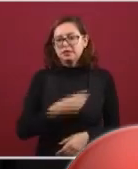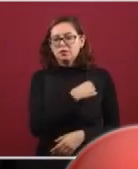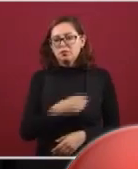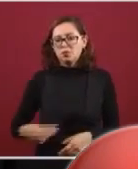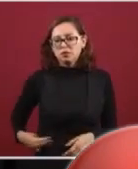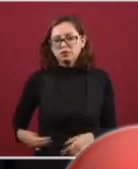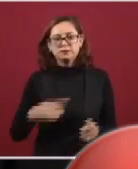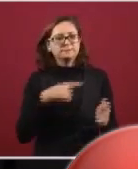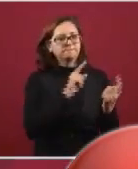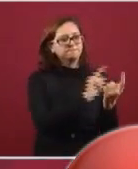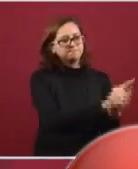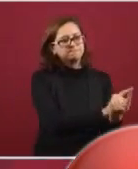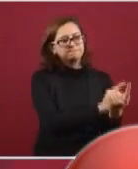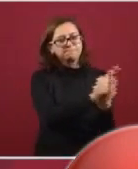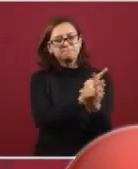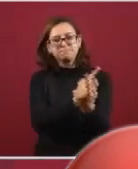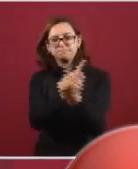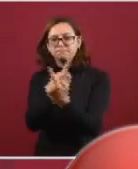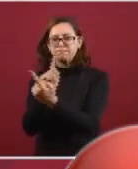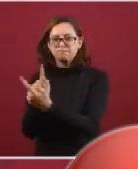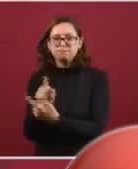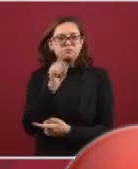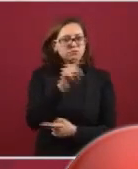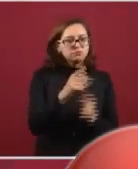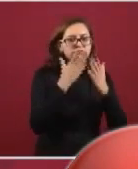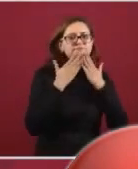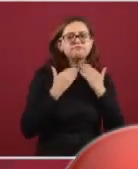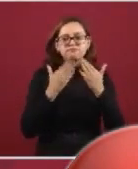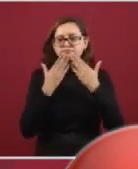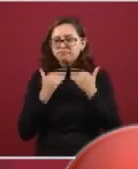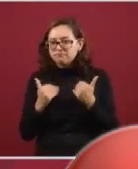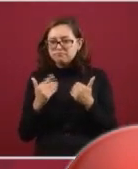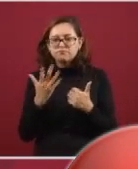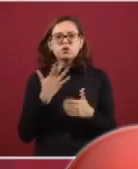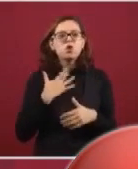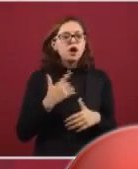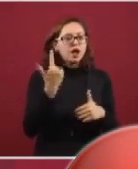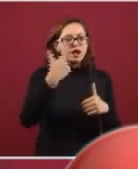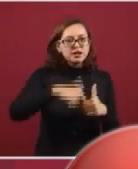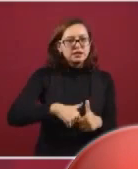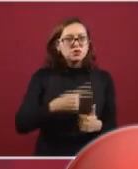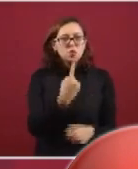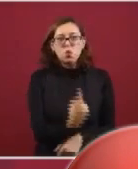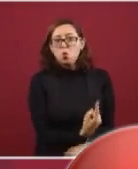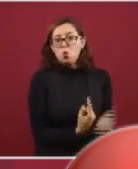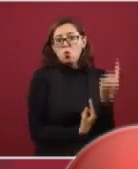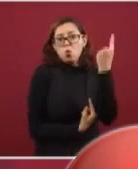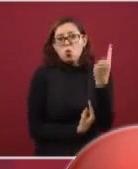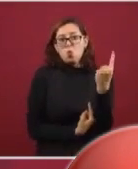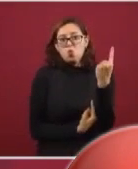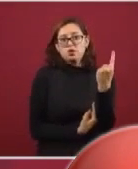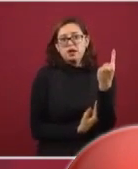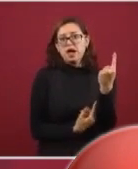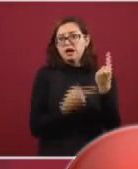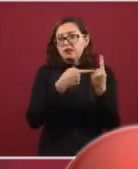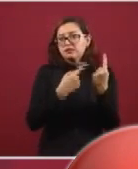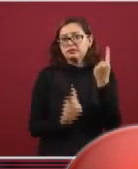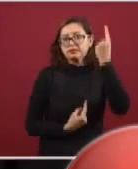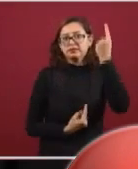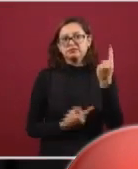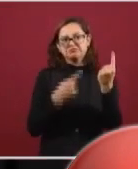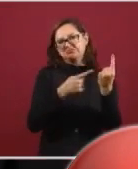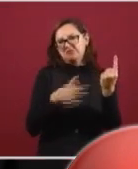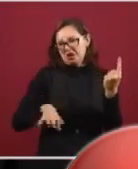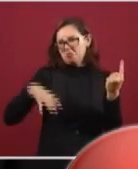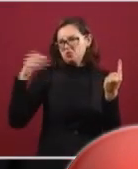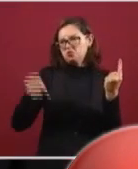de algunos de estos municipios donde no hay competencia, para analizar la posibilidad de que el municipio obtenga un permiso de una